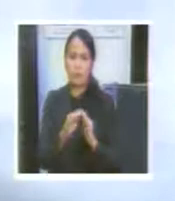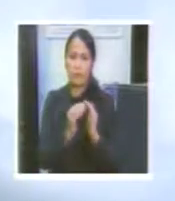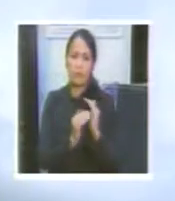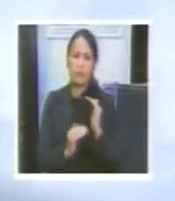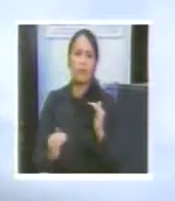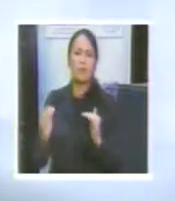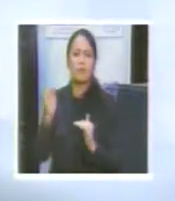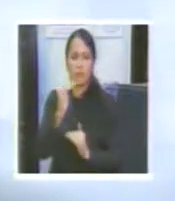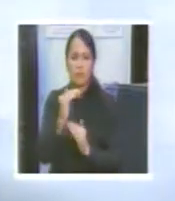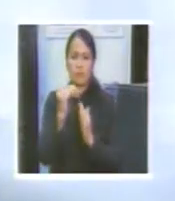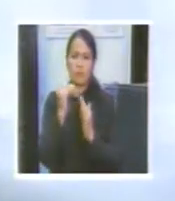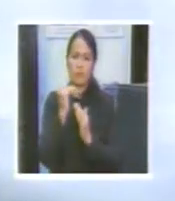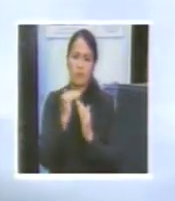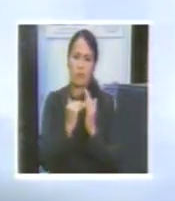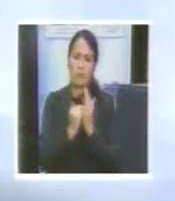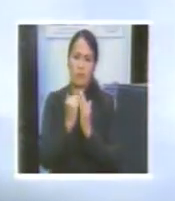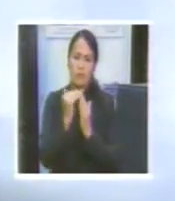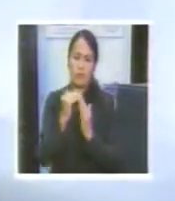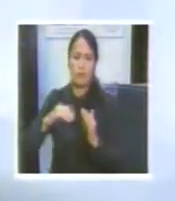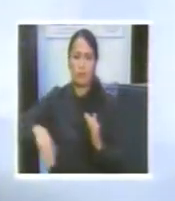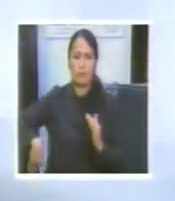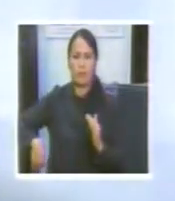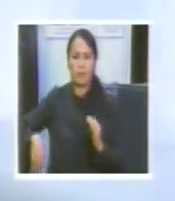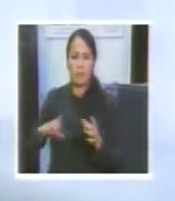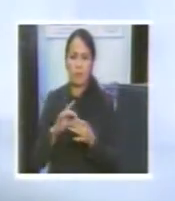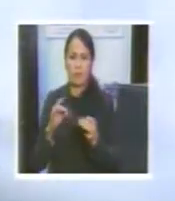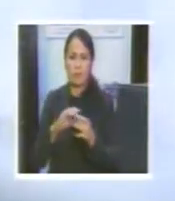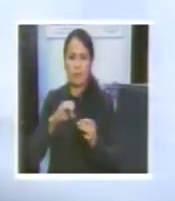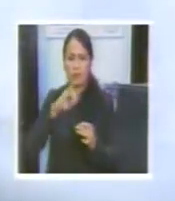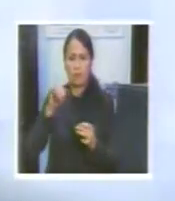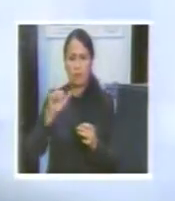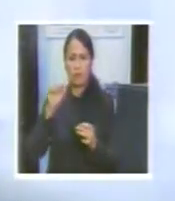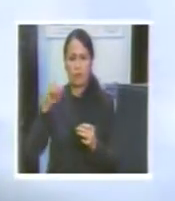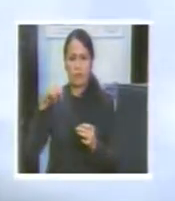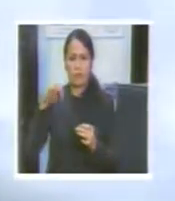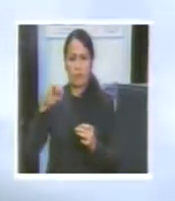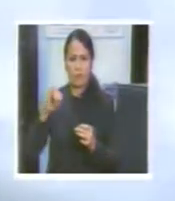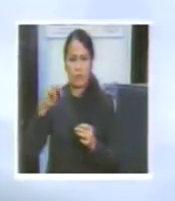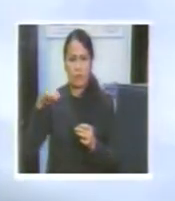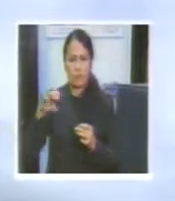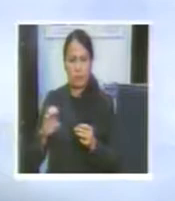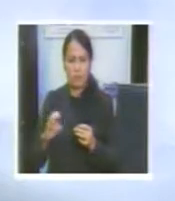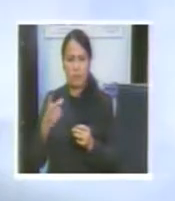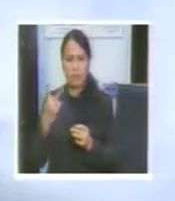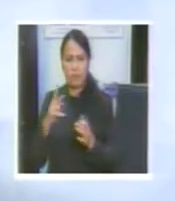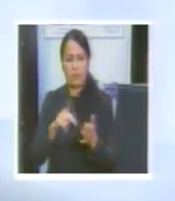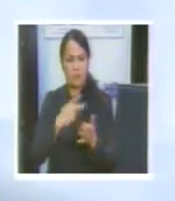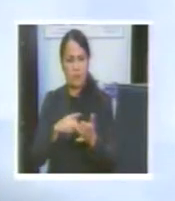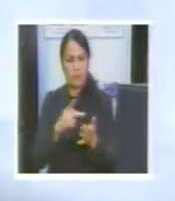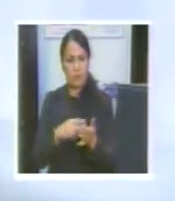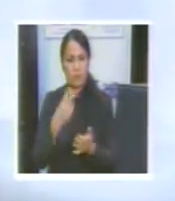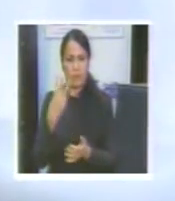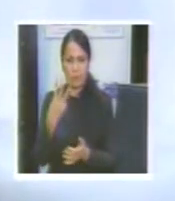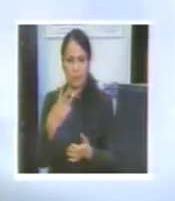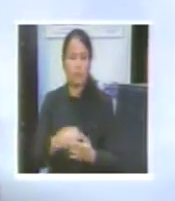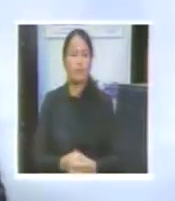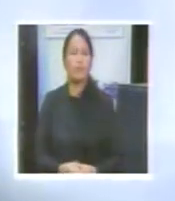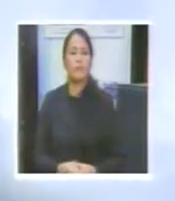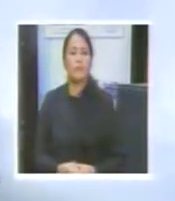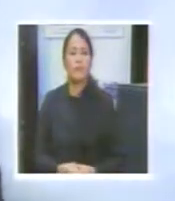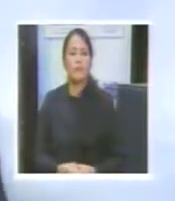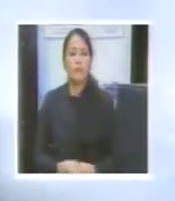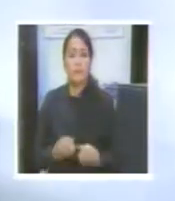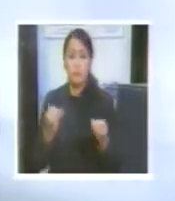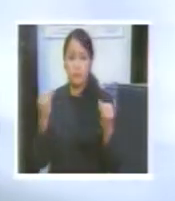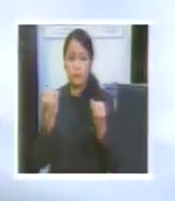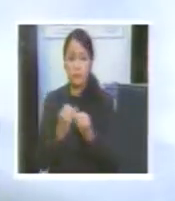impresionante, como lo mencionó Jaime Zabludowski, prácticamente 3 veces. Hay diversas razones